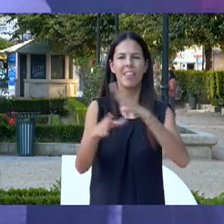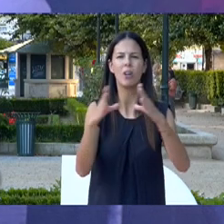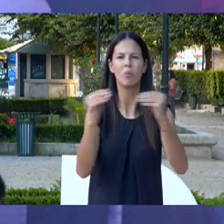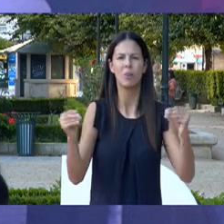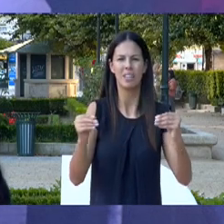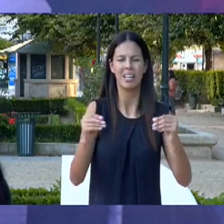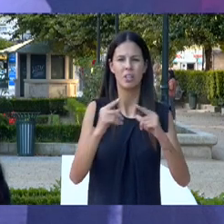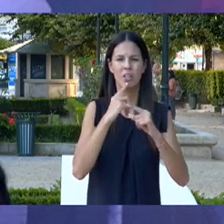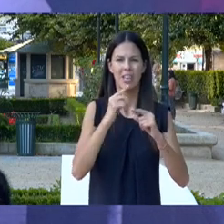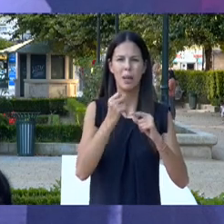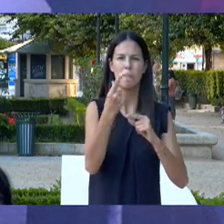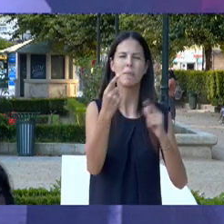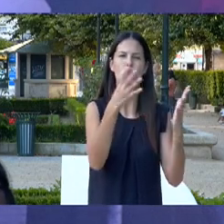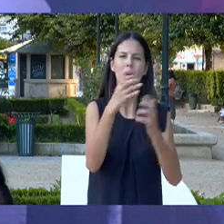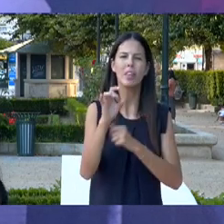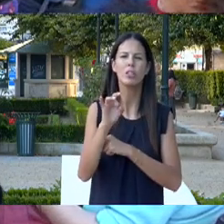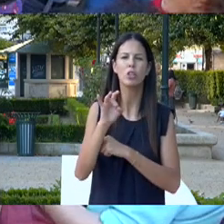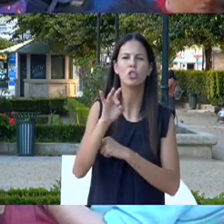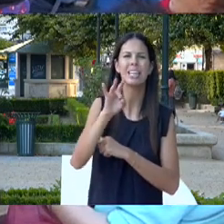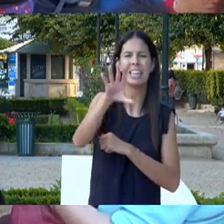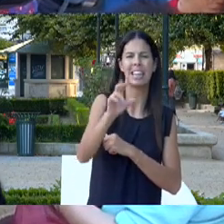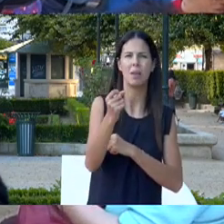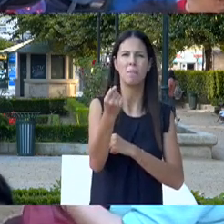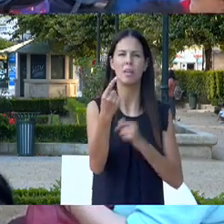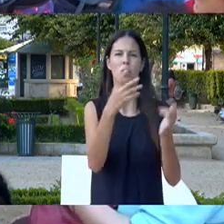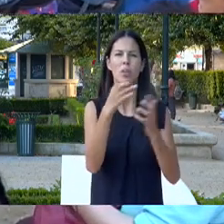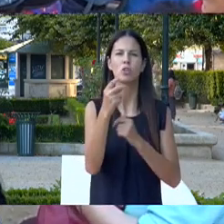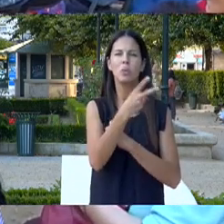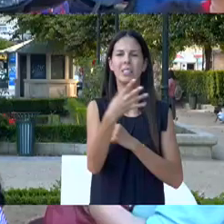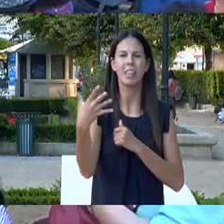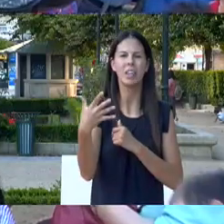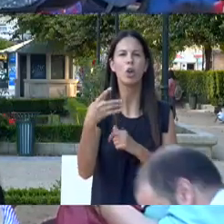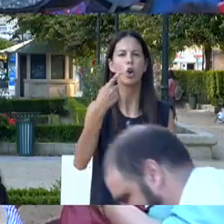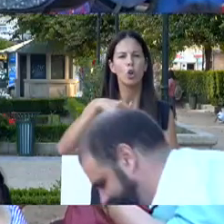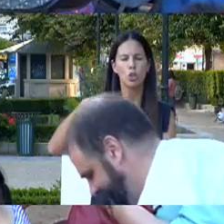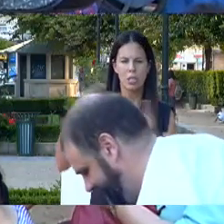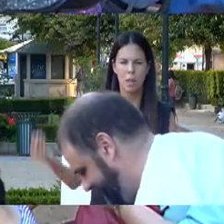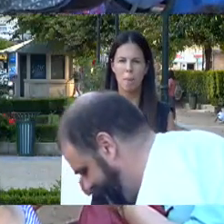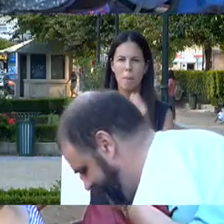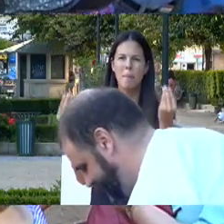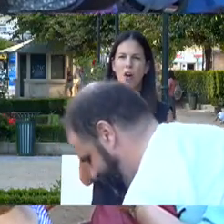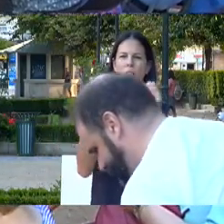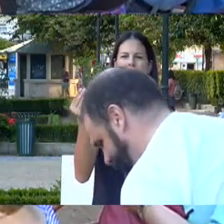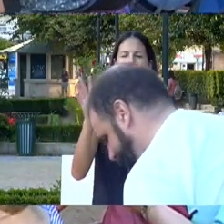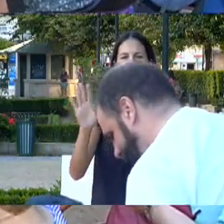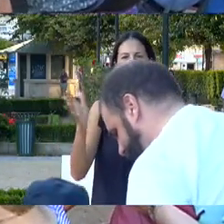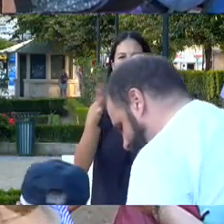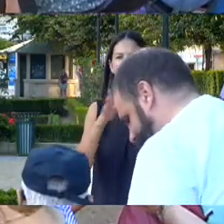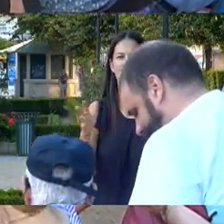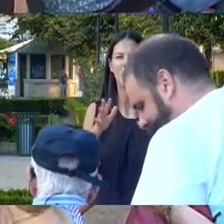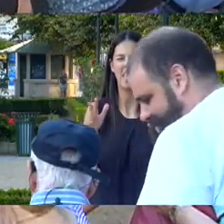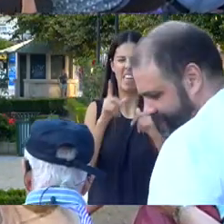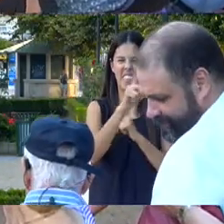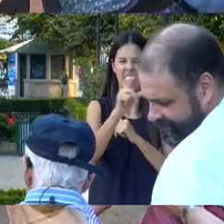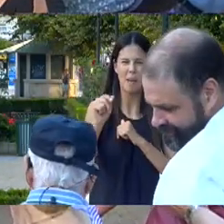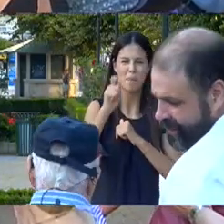década seguinte, 1915, 1925, pois van mellorando as cousas, pero ainda así son aproximadamente 12 de cada 100